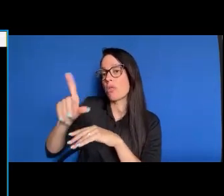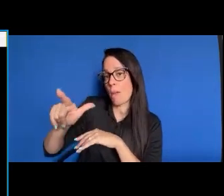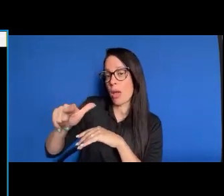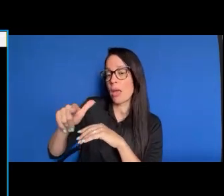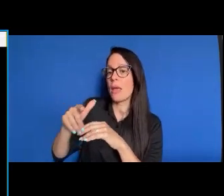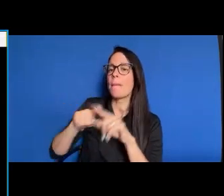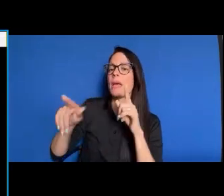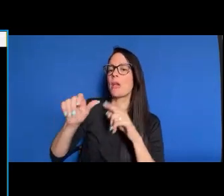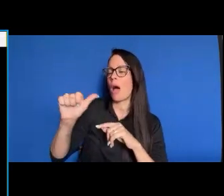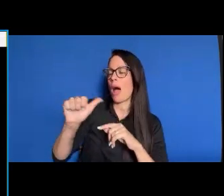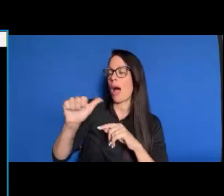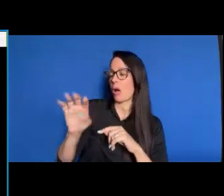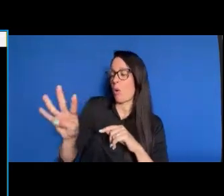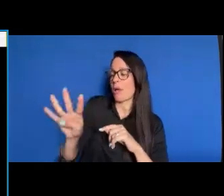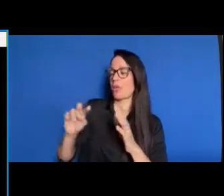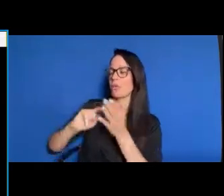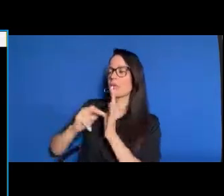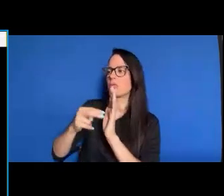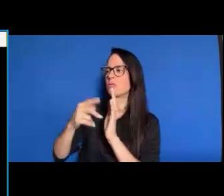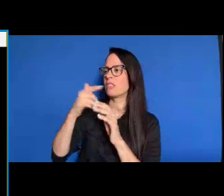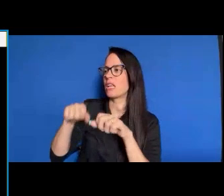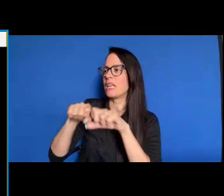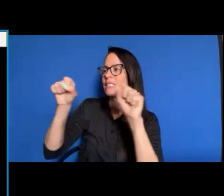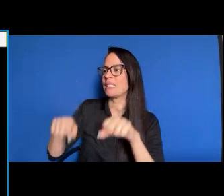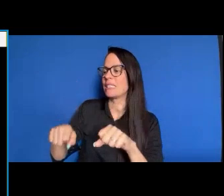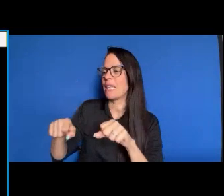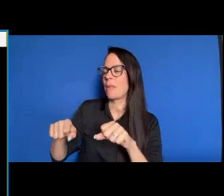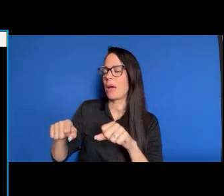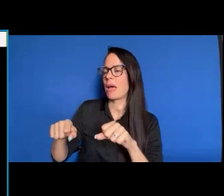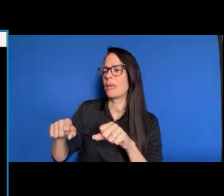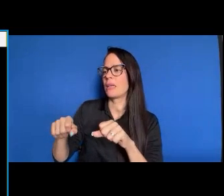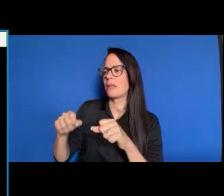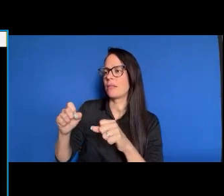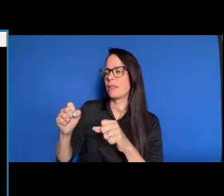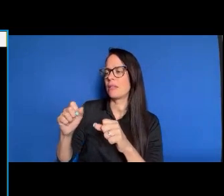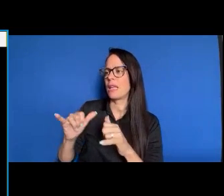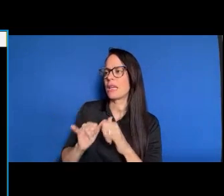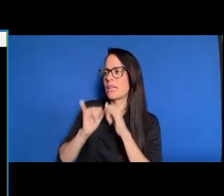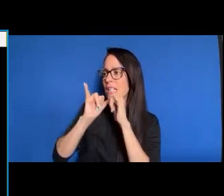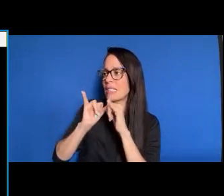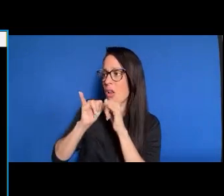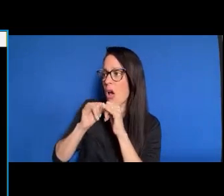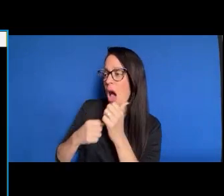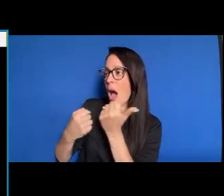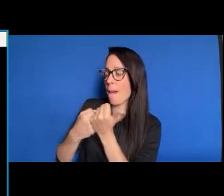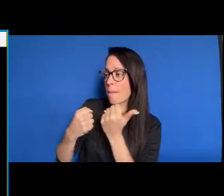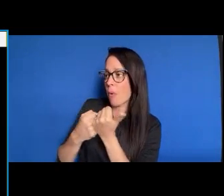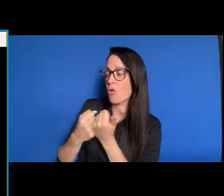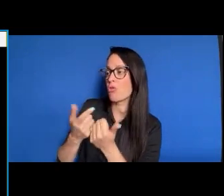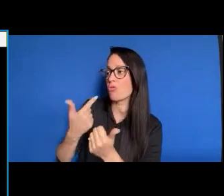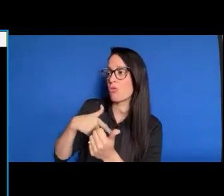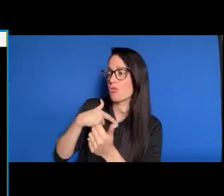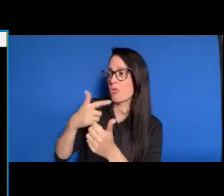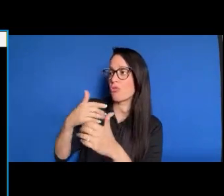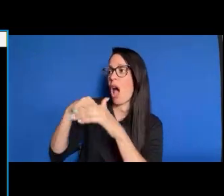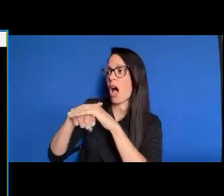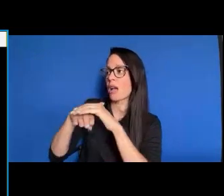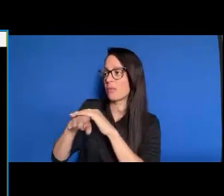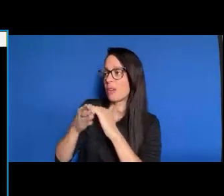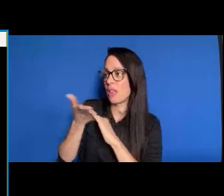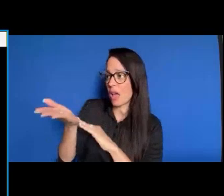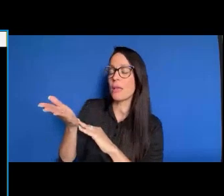habla del sistema ¿verdad?, carcelario y de apoyo y de facilitadores, pero en algún